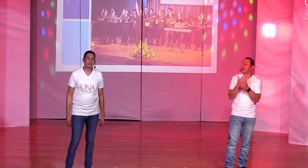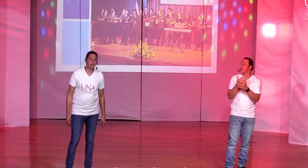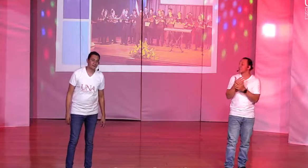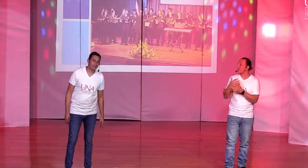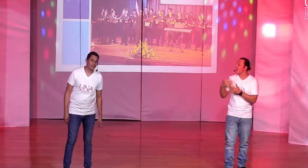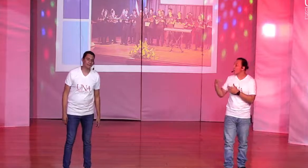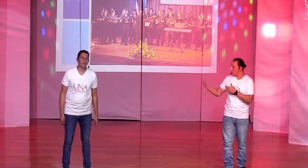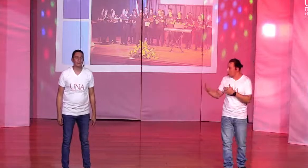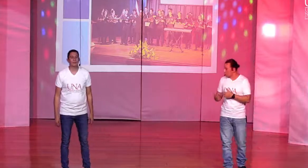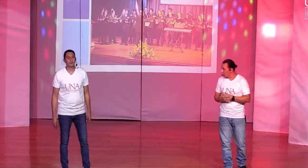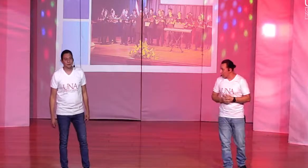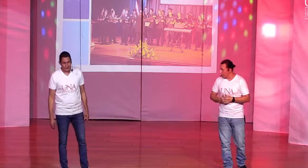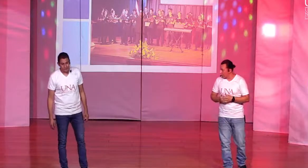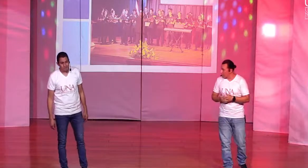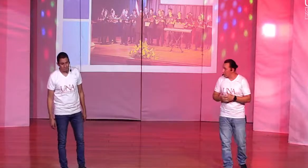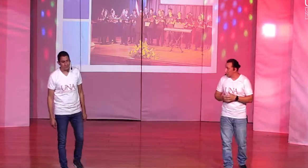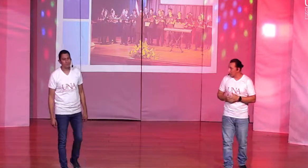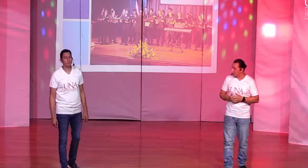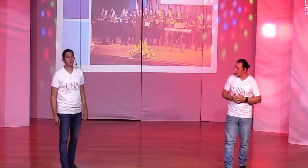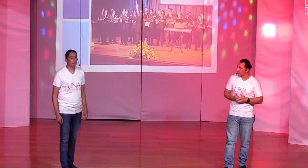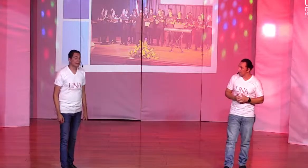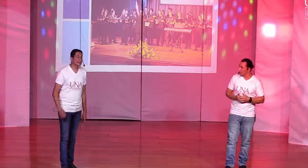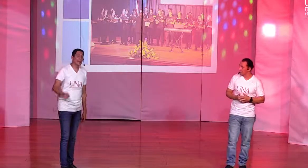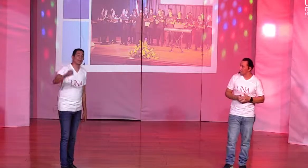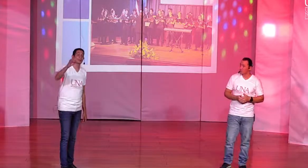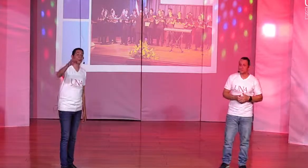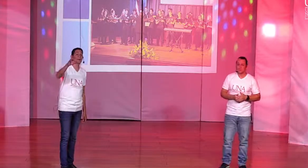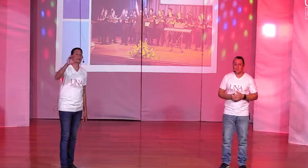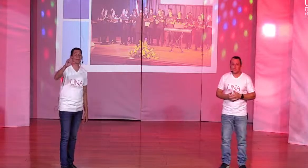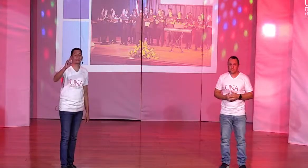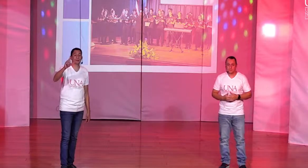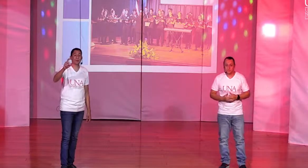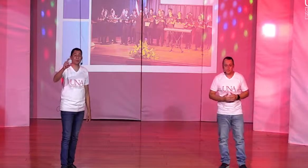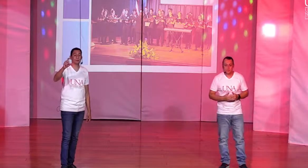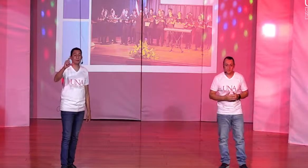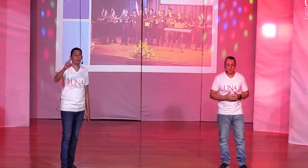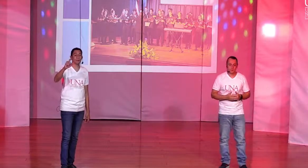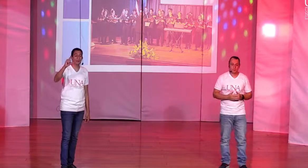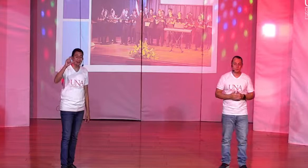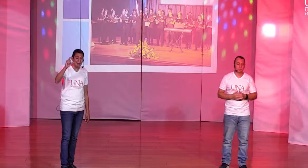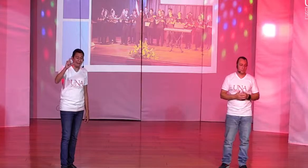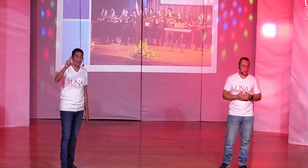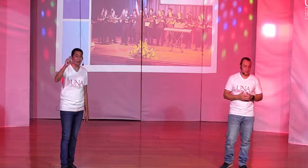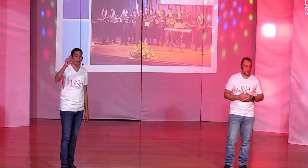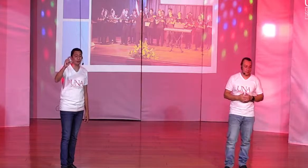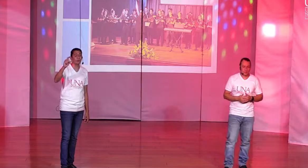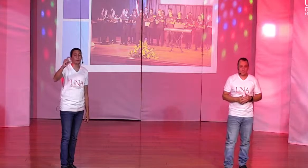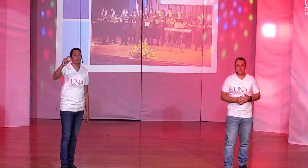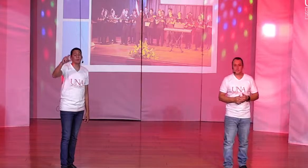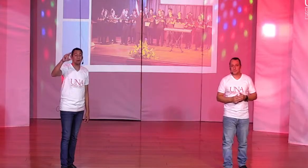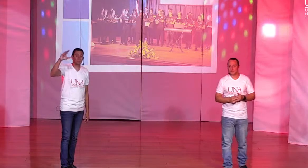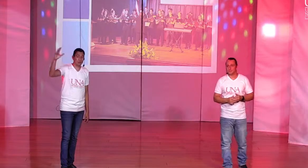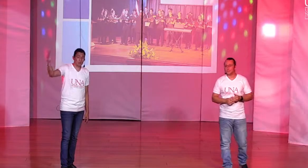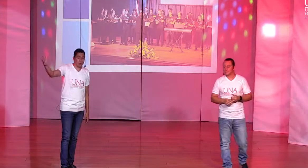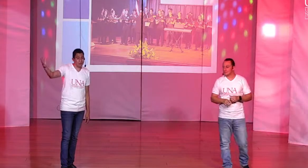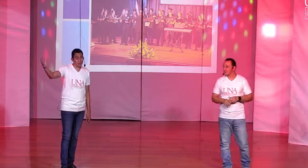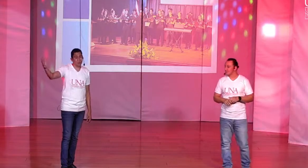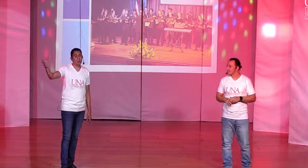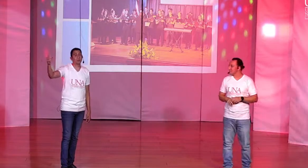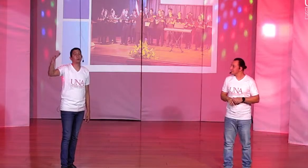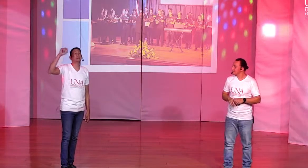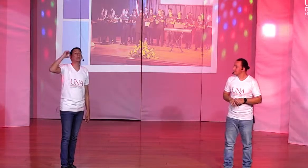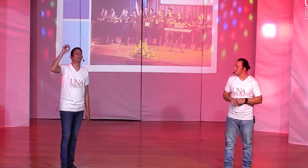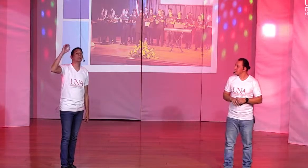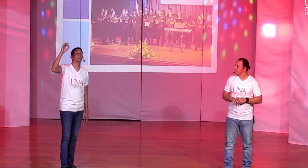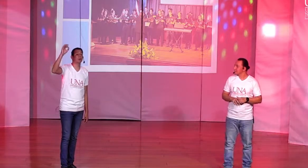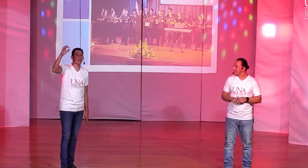que nos ayuden a realizar la evaluación, amigo, sí, muy importante. Sí. Ya las compañeras en este momento están poniendo el link de la evaluación para que ustedes puedan tener